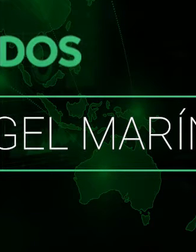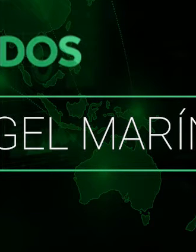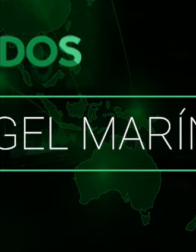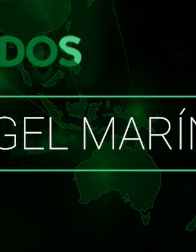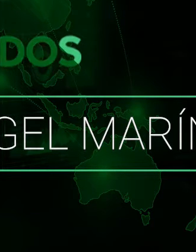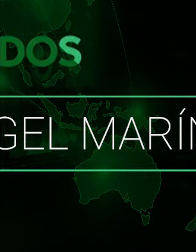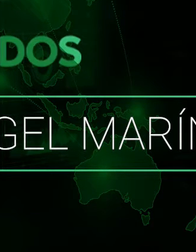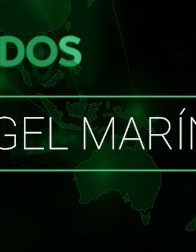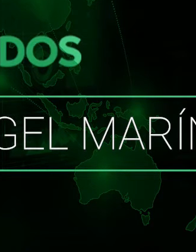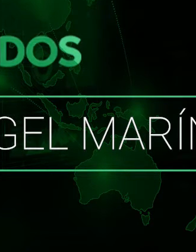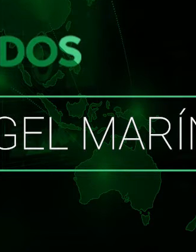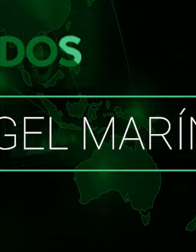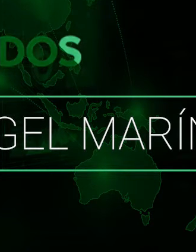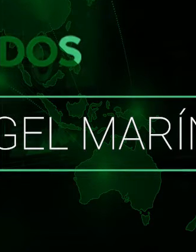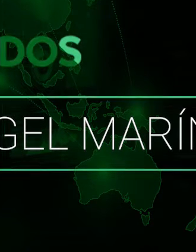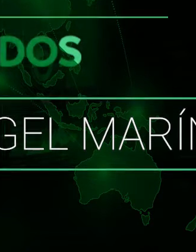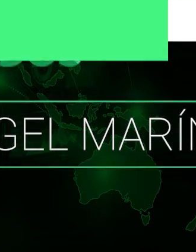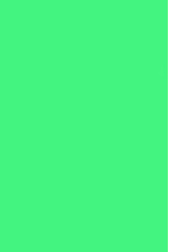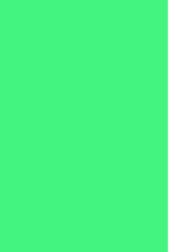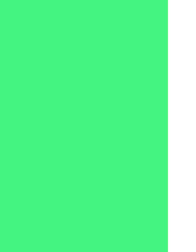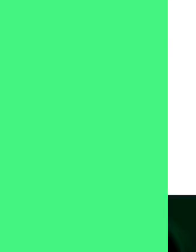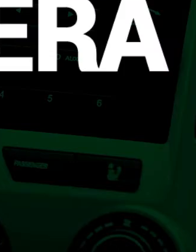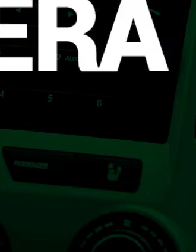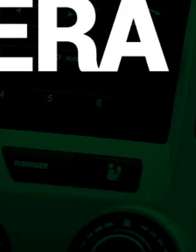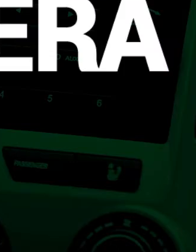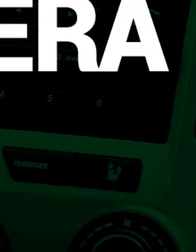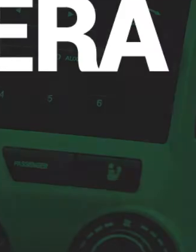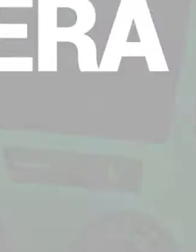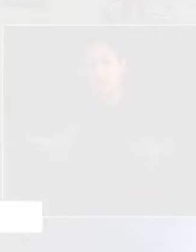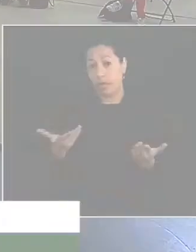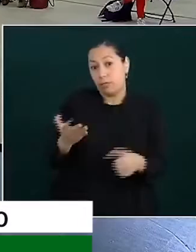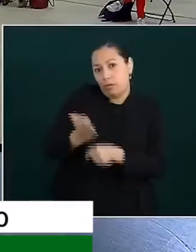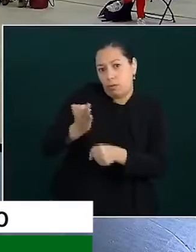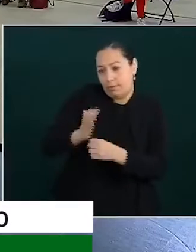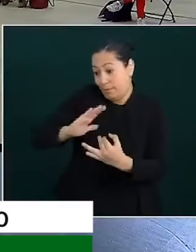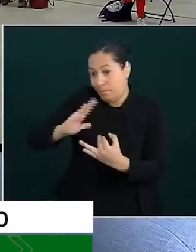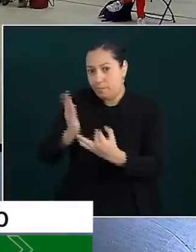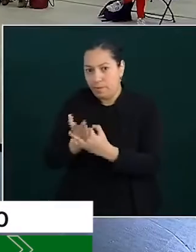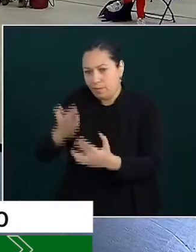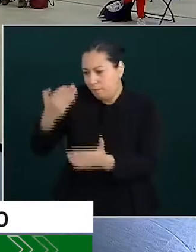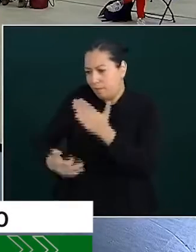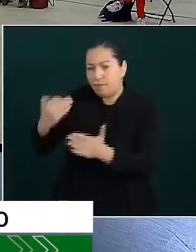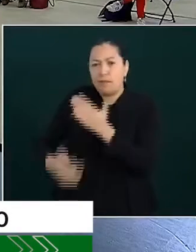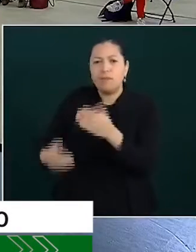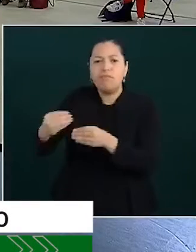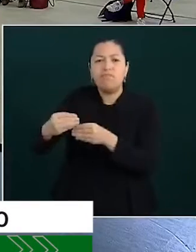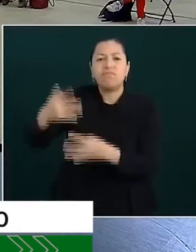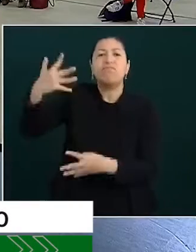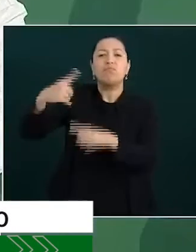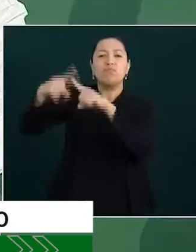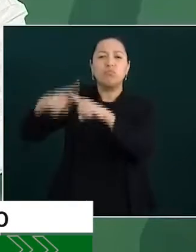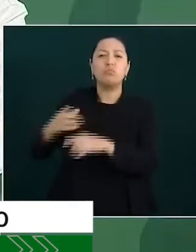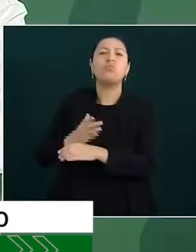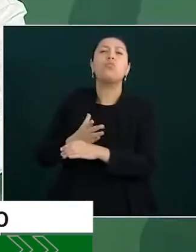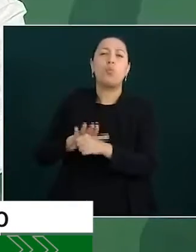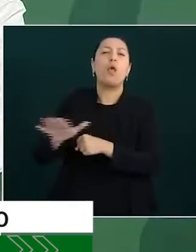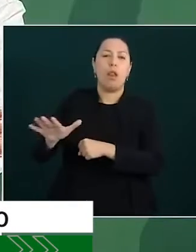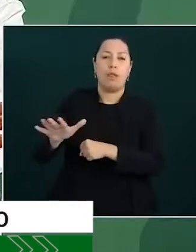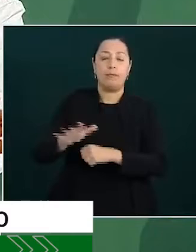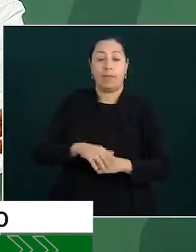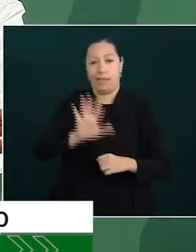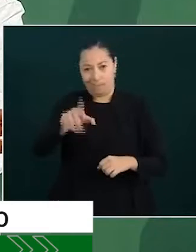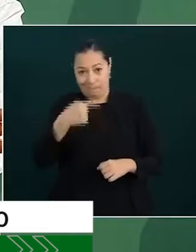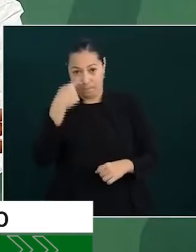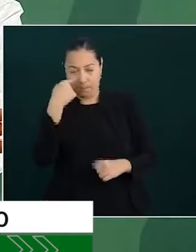con nosotros, aquí están las noticias. La mañanera. Este viernes, en la conferencia de prensa desde Sinaloa,